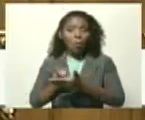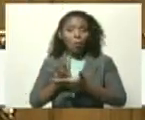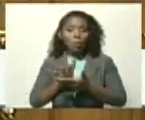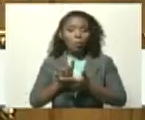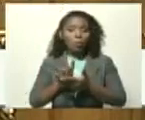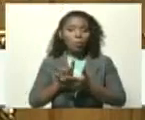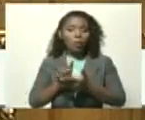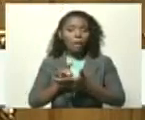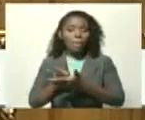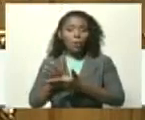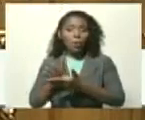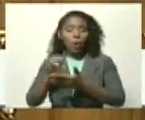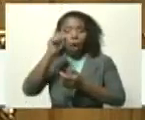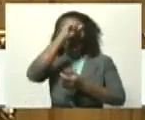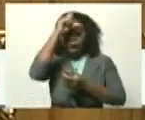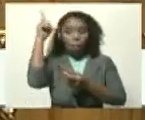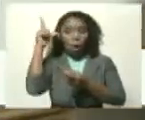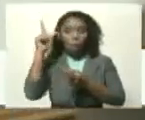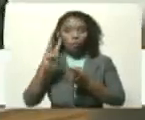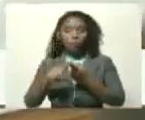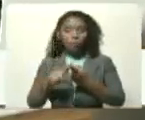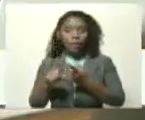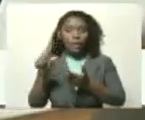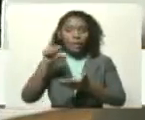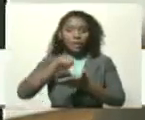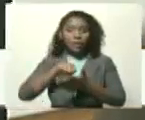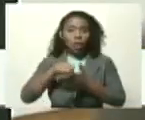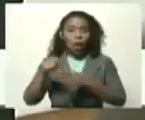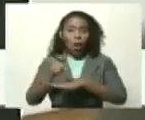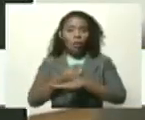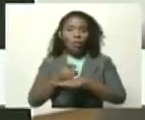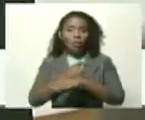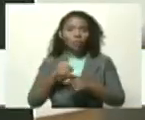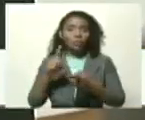Despidieron a Leopoldo López de una cosa que se llama centro de gobierno o algo así.